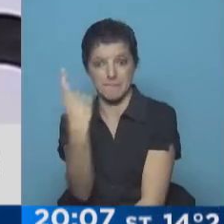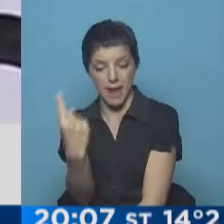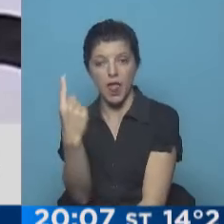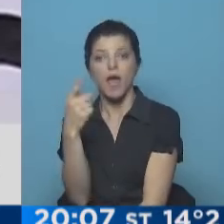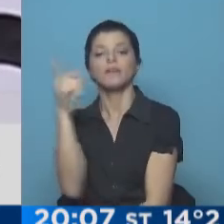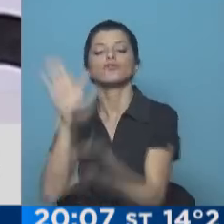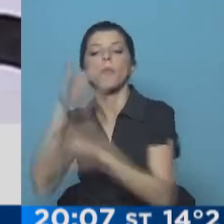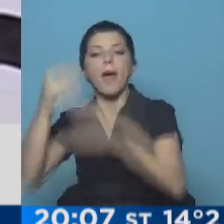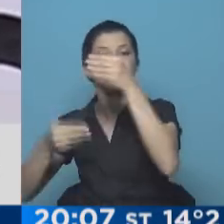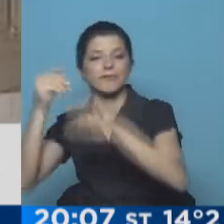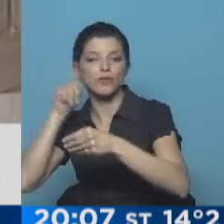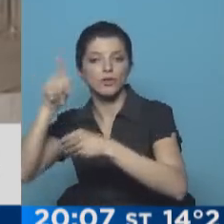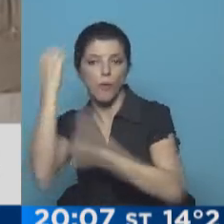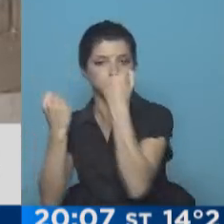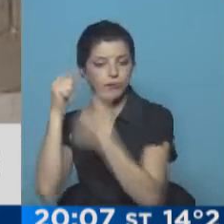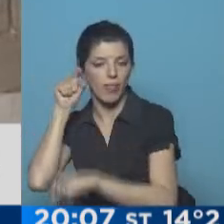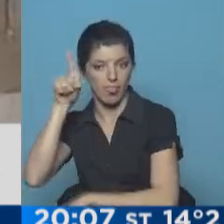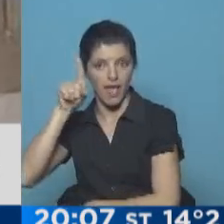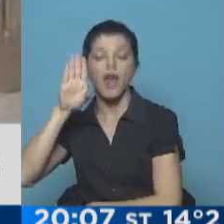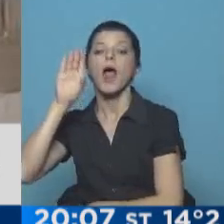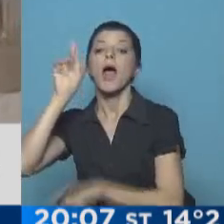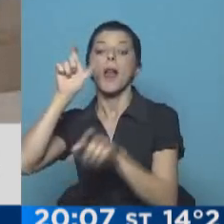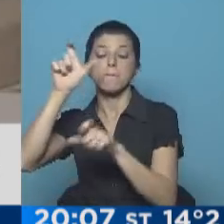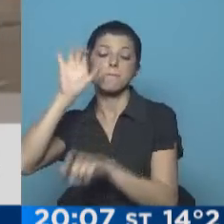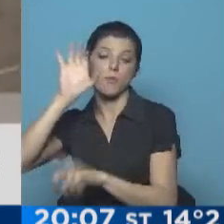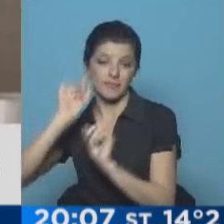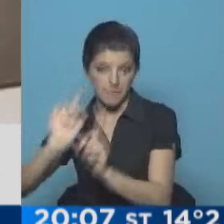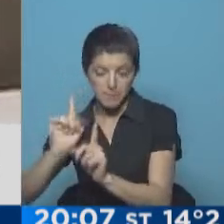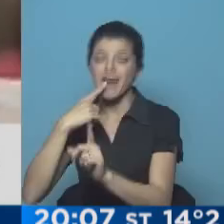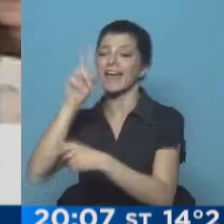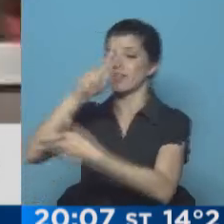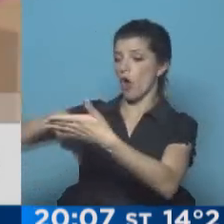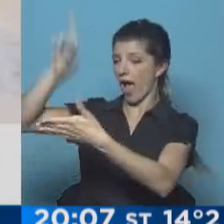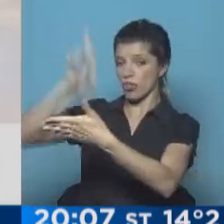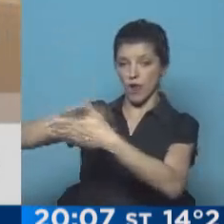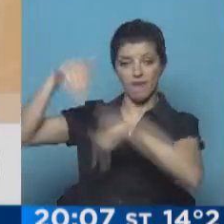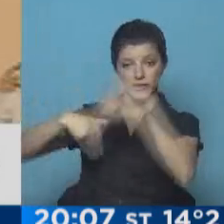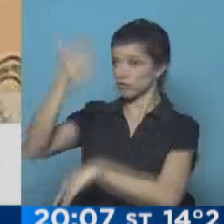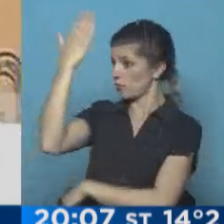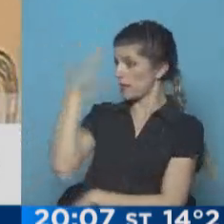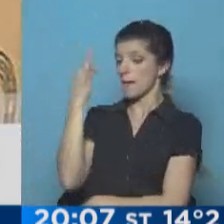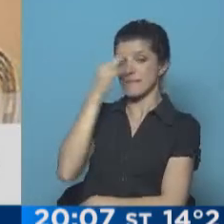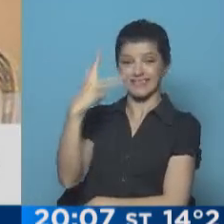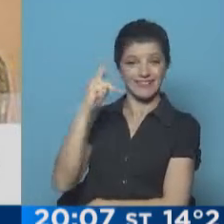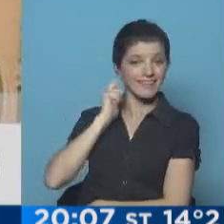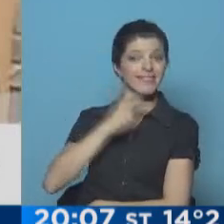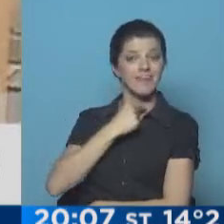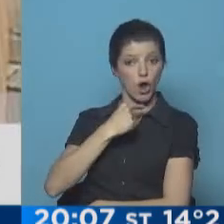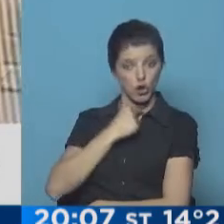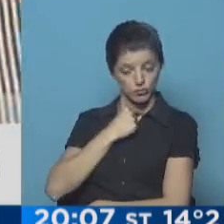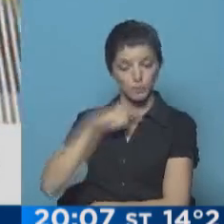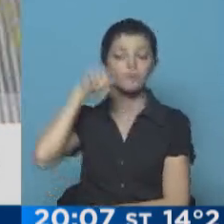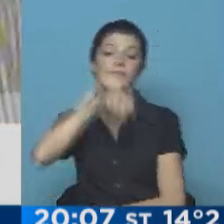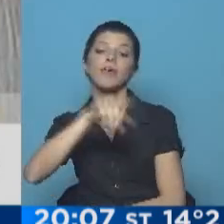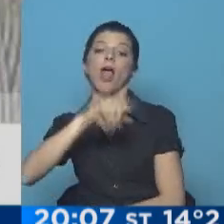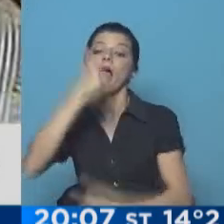Contencioso Administrativo de esa provincia, que declaró la nulidad de los comicios del 23 de agosto, en los que el candidato del peronismo